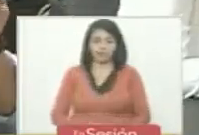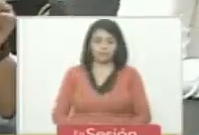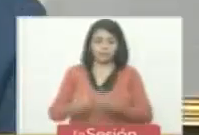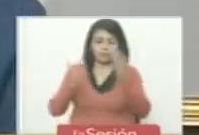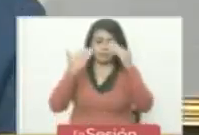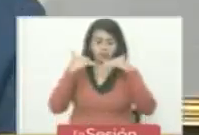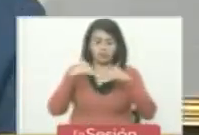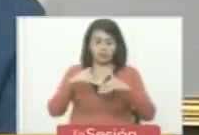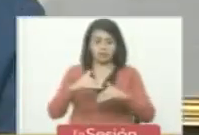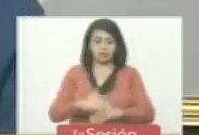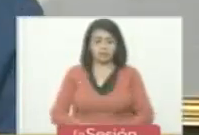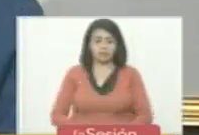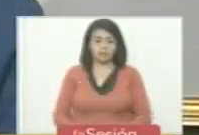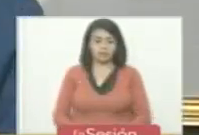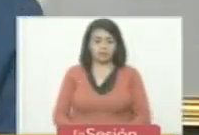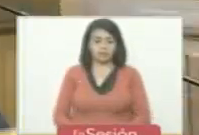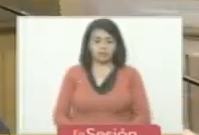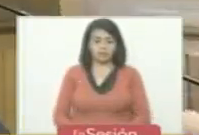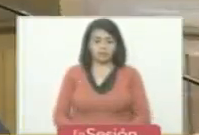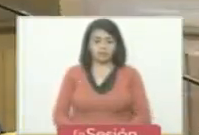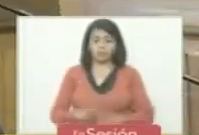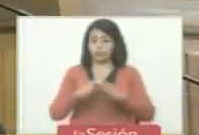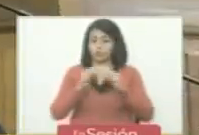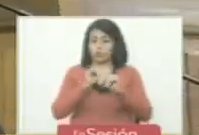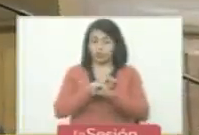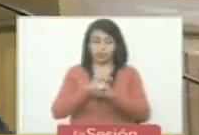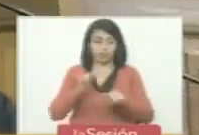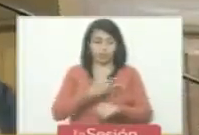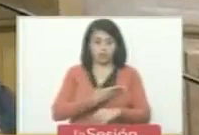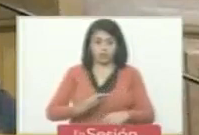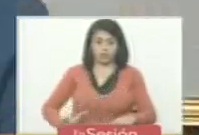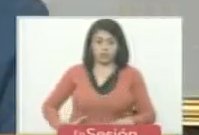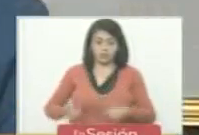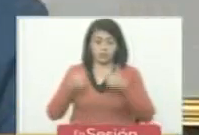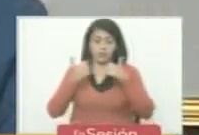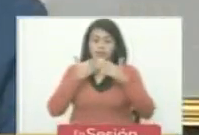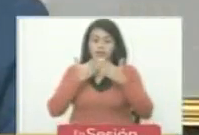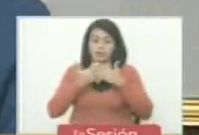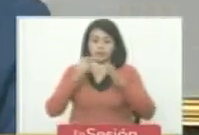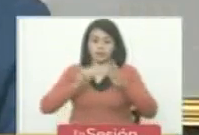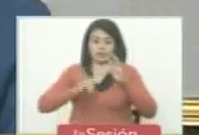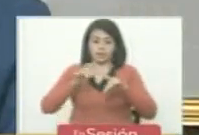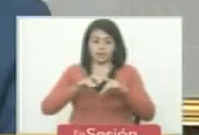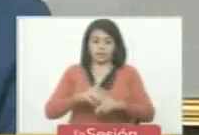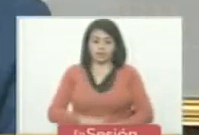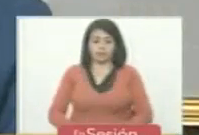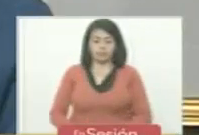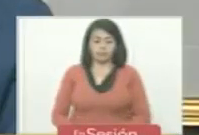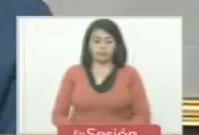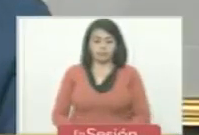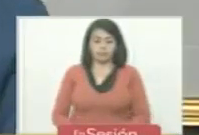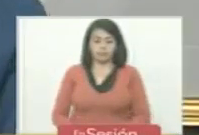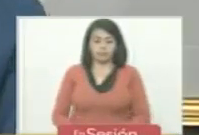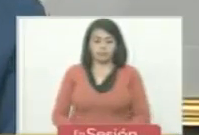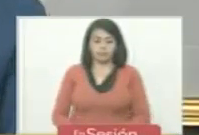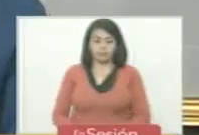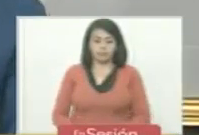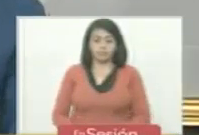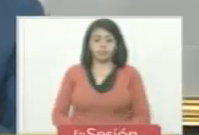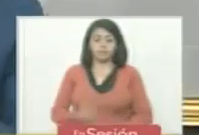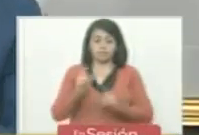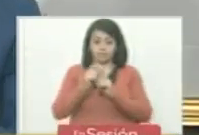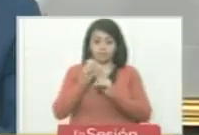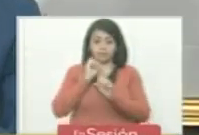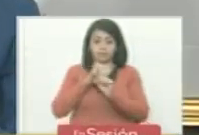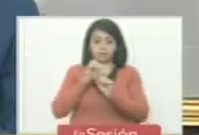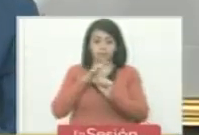Siguiente punto de la cuenta, ciudadana secretaria. Es todo de la cuenta, presidente. Muy bien, gracias, secretaria. Vamos a dejar en el derecho de